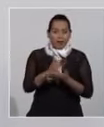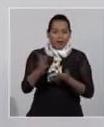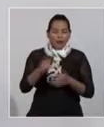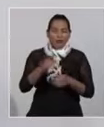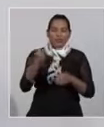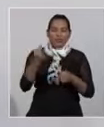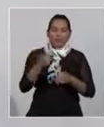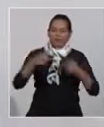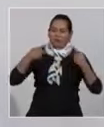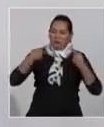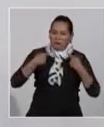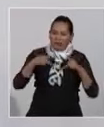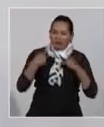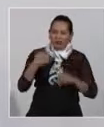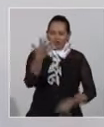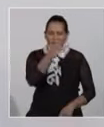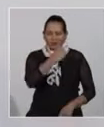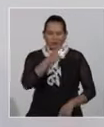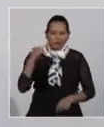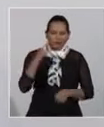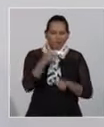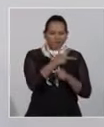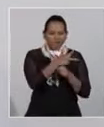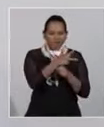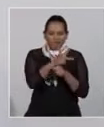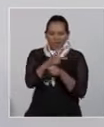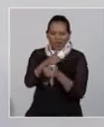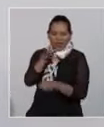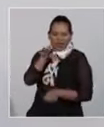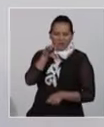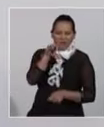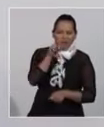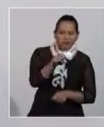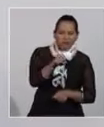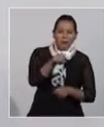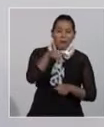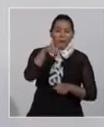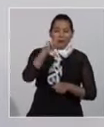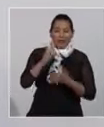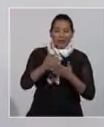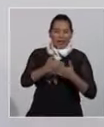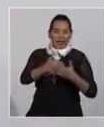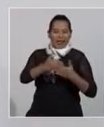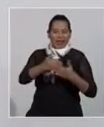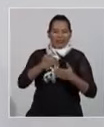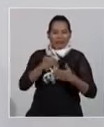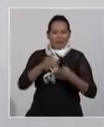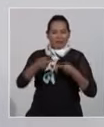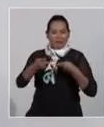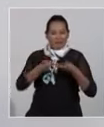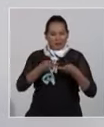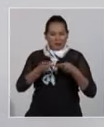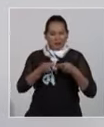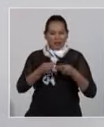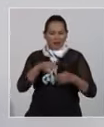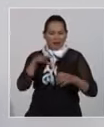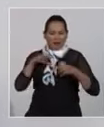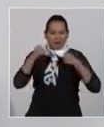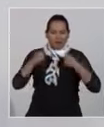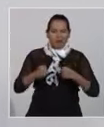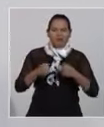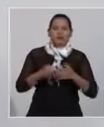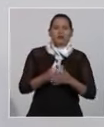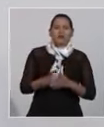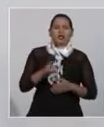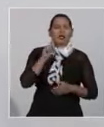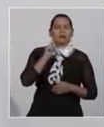humano, gente, especialistas que hagan el monitoreo en tiempo real para que pueda haber una intervención oportuna por parte de la seguridad. Y de la misma